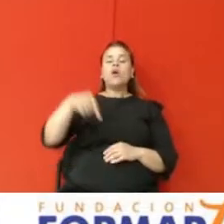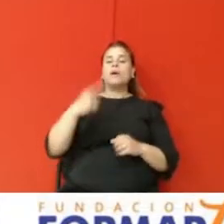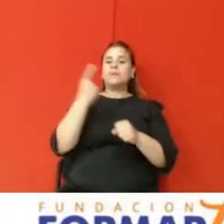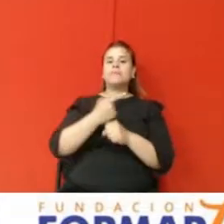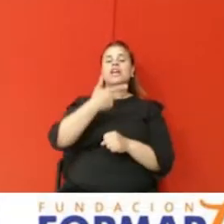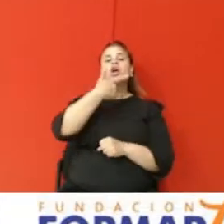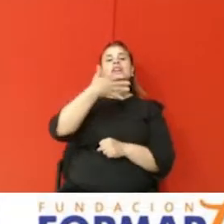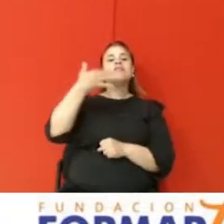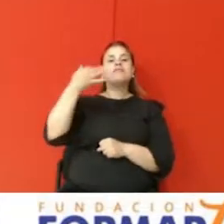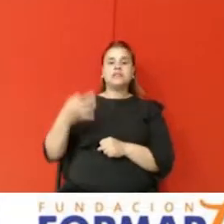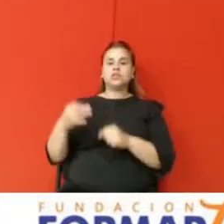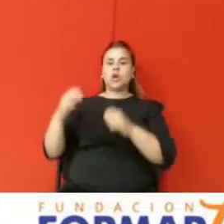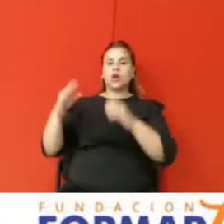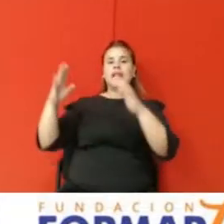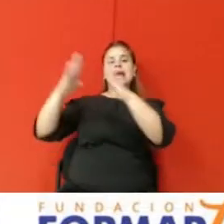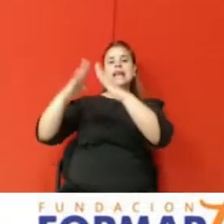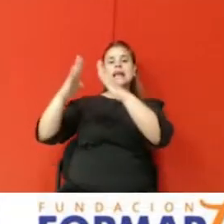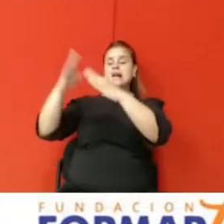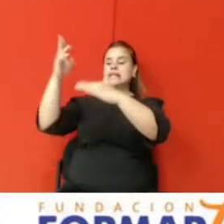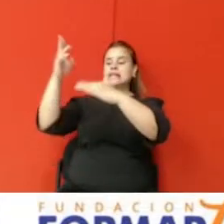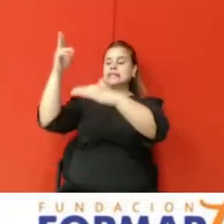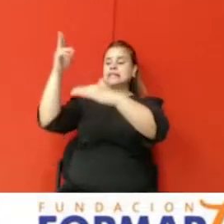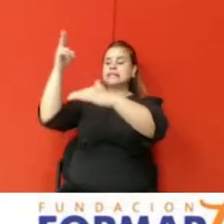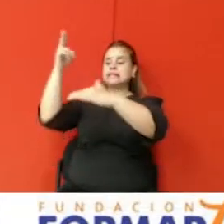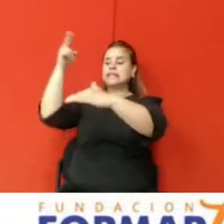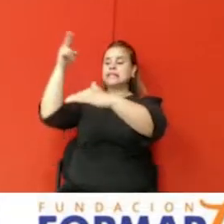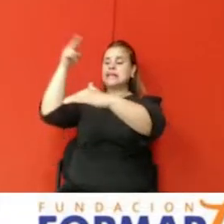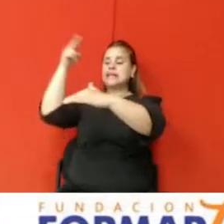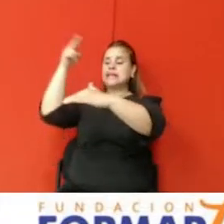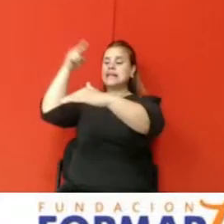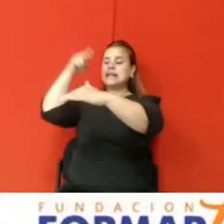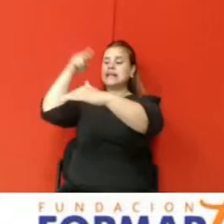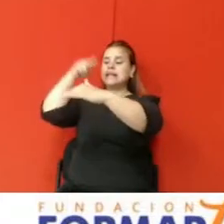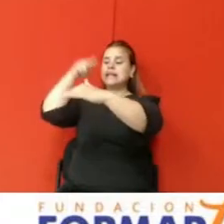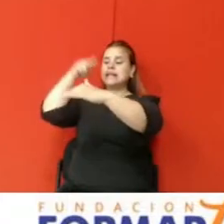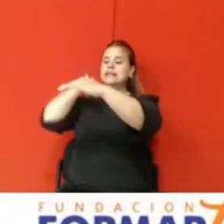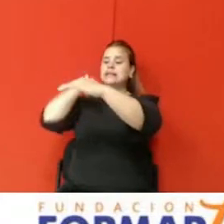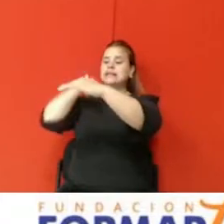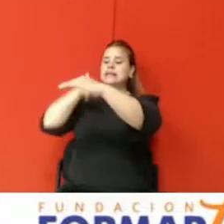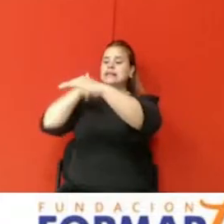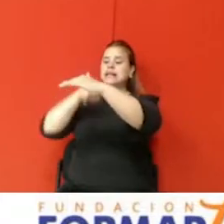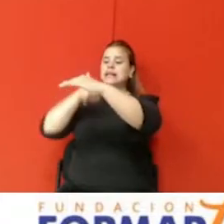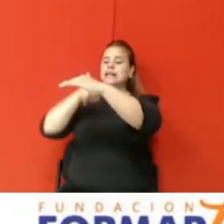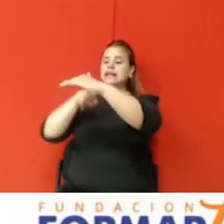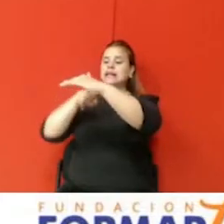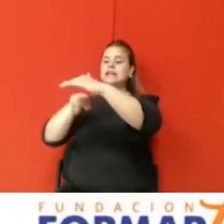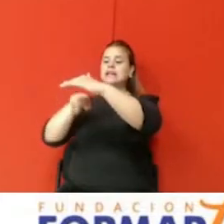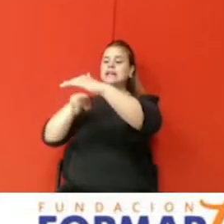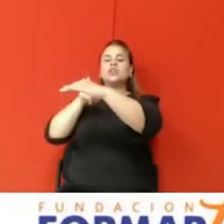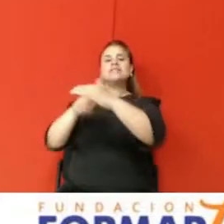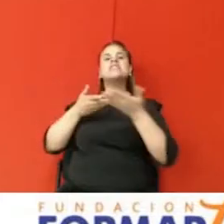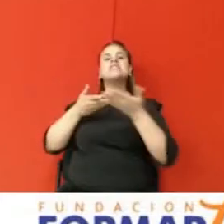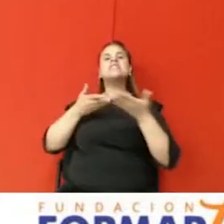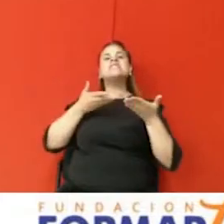internación domiciliaria es una modalidad de atención de salud mediante la cual se brinda al paciente y a la familia asistencia en su